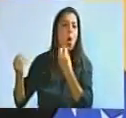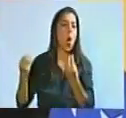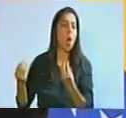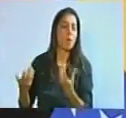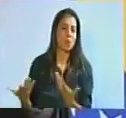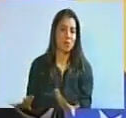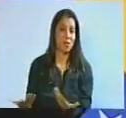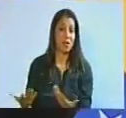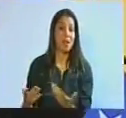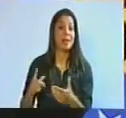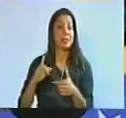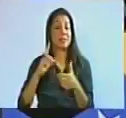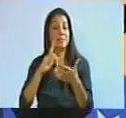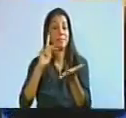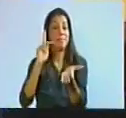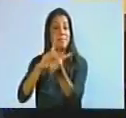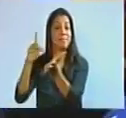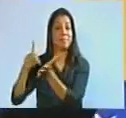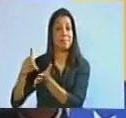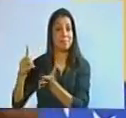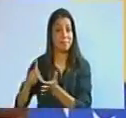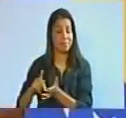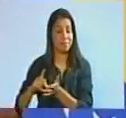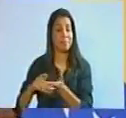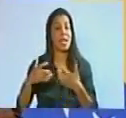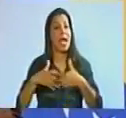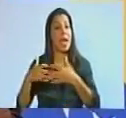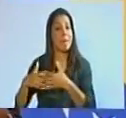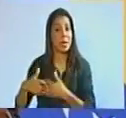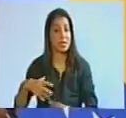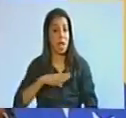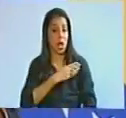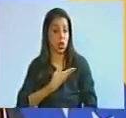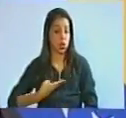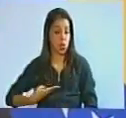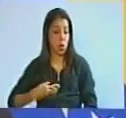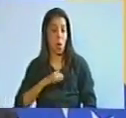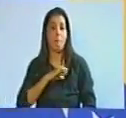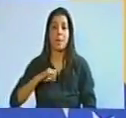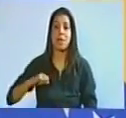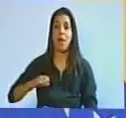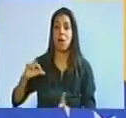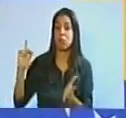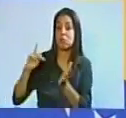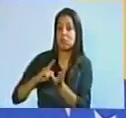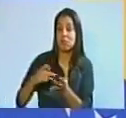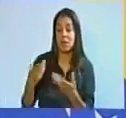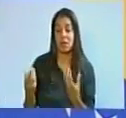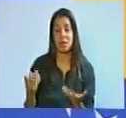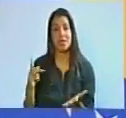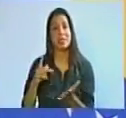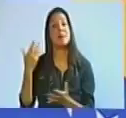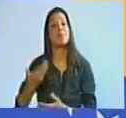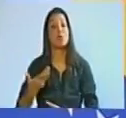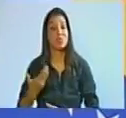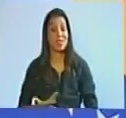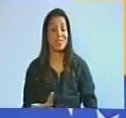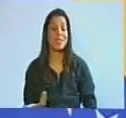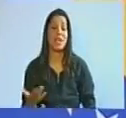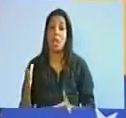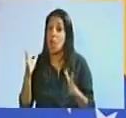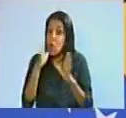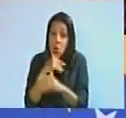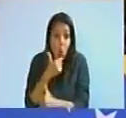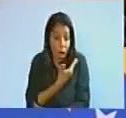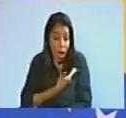sin la participación de los actores económicos del sector privado venezolano? Es muy difícil.